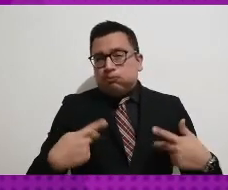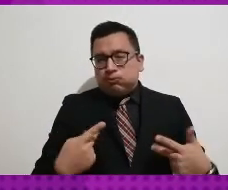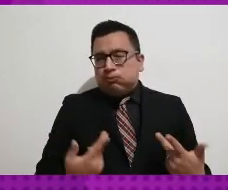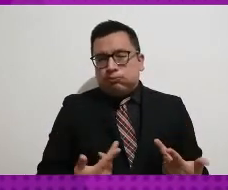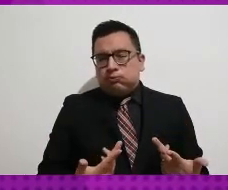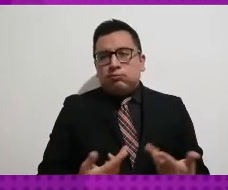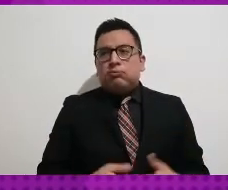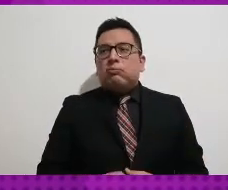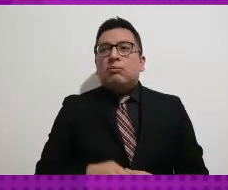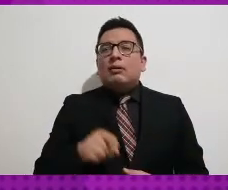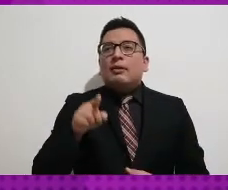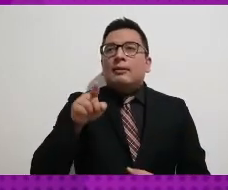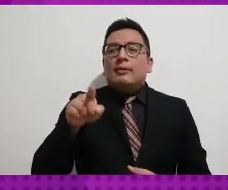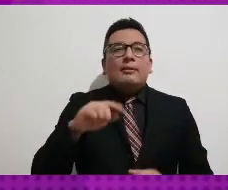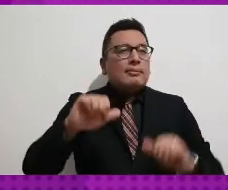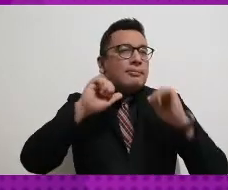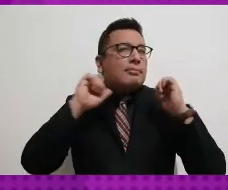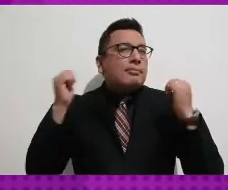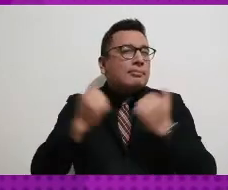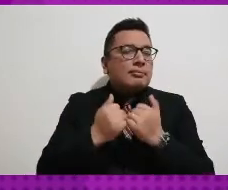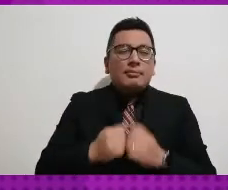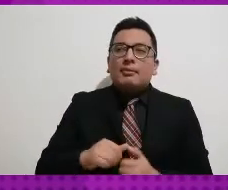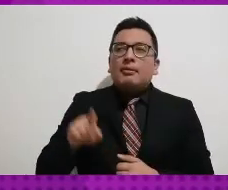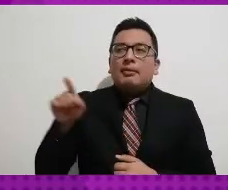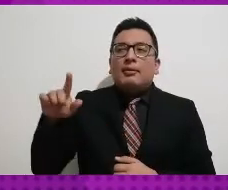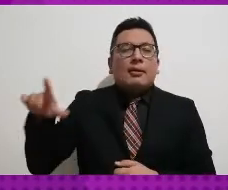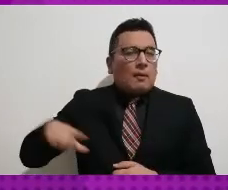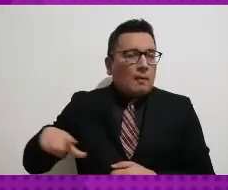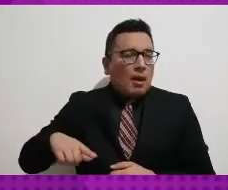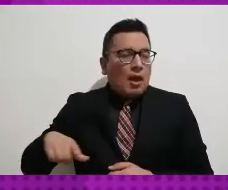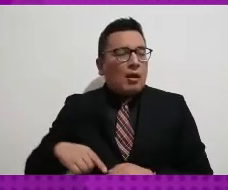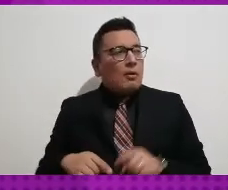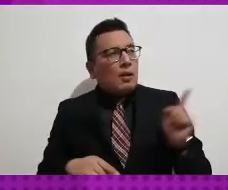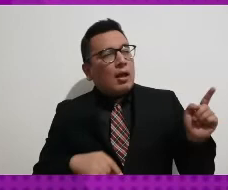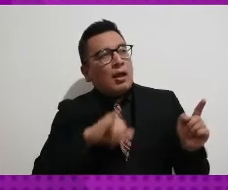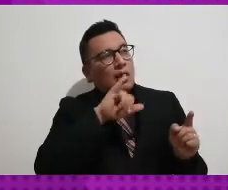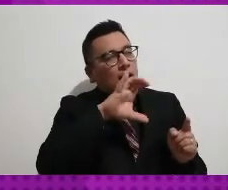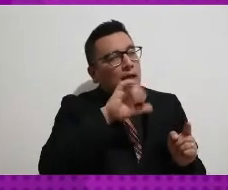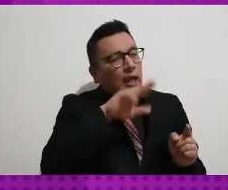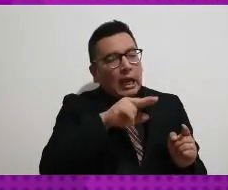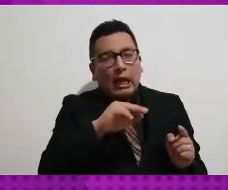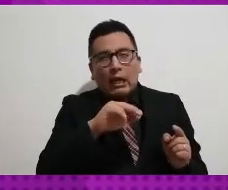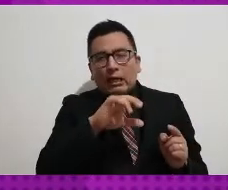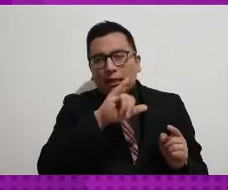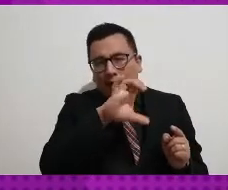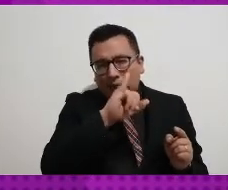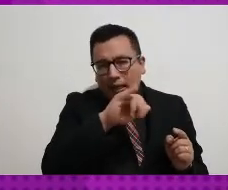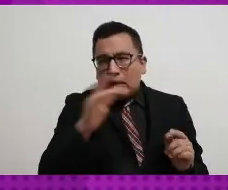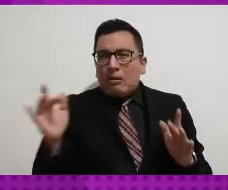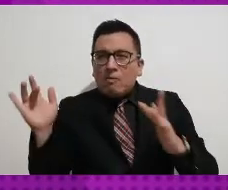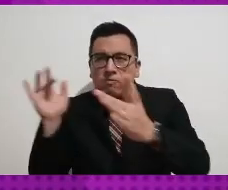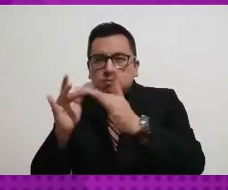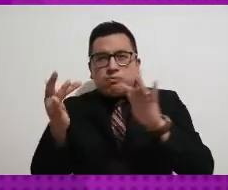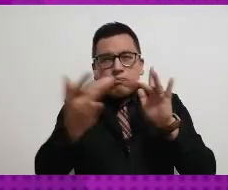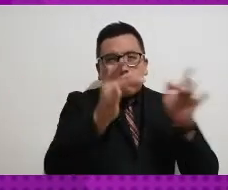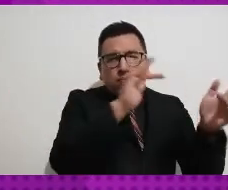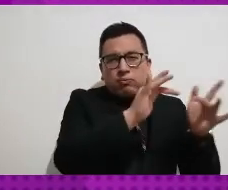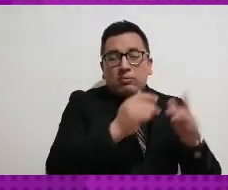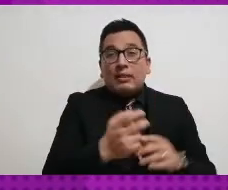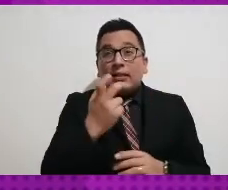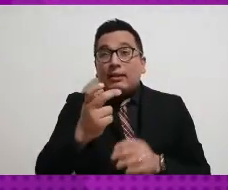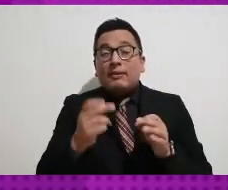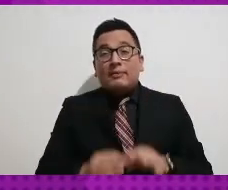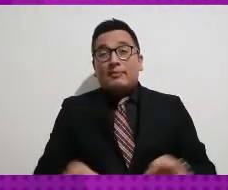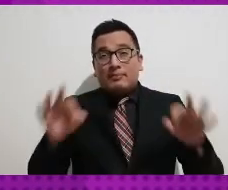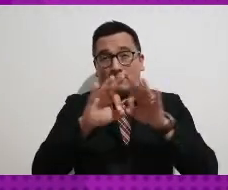gobierno y el ICAI para poder solucionar problemas y problemáticas. Creo que el mayor esfuerzo es la voluntad política de estas